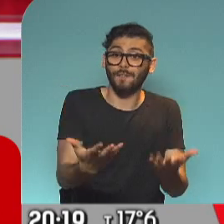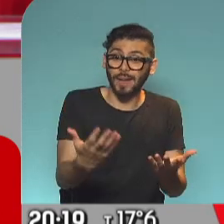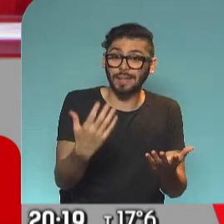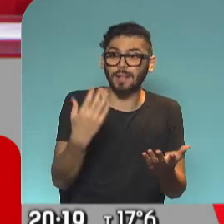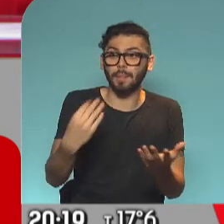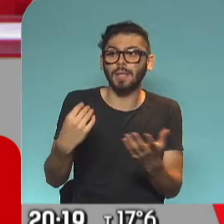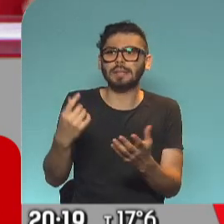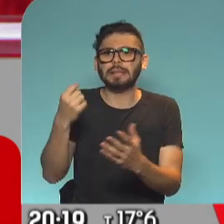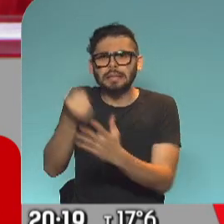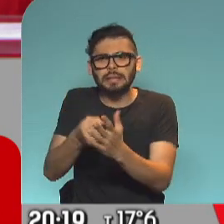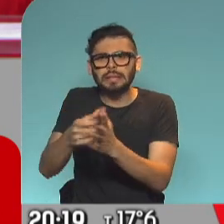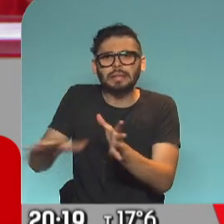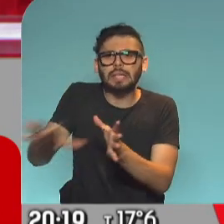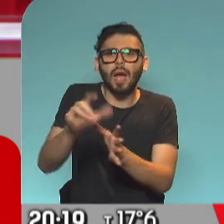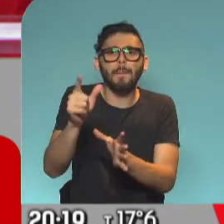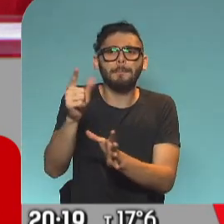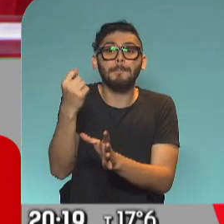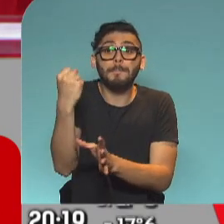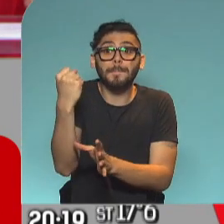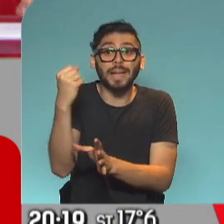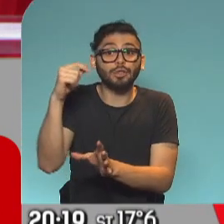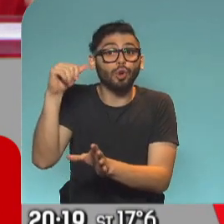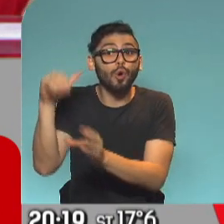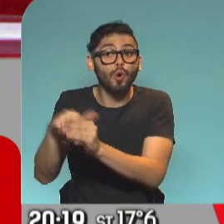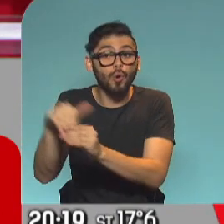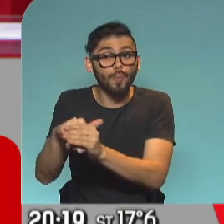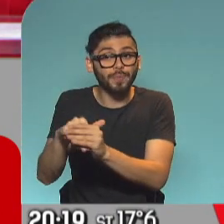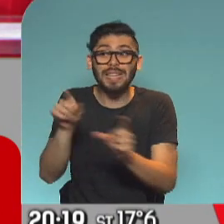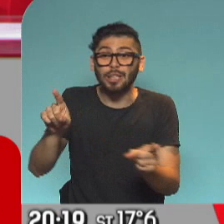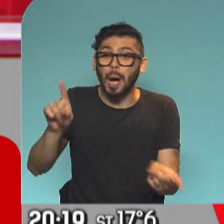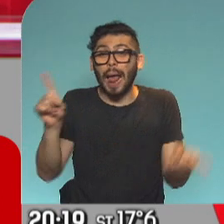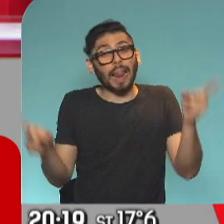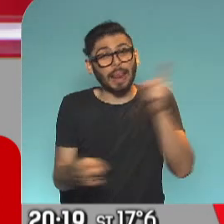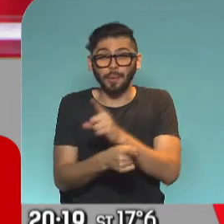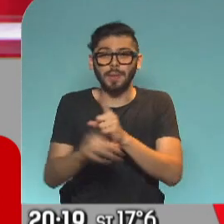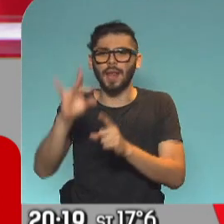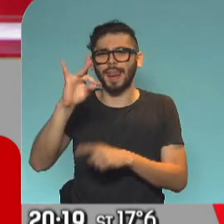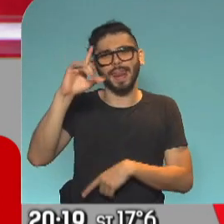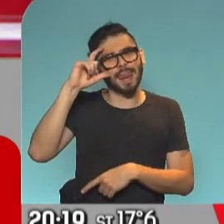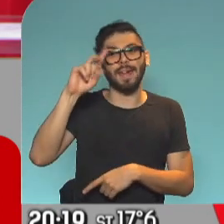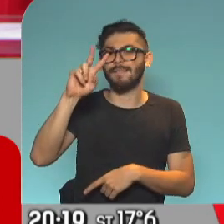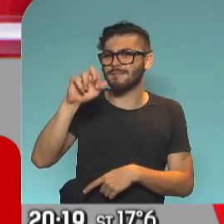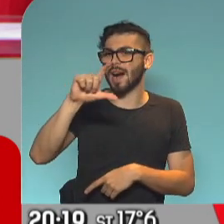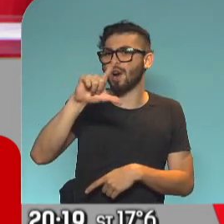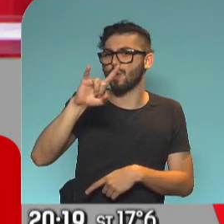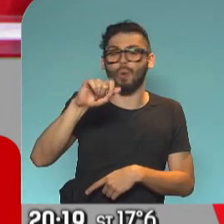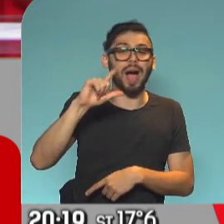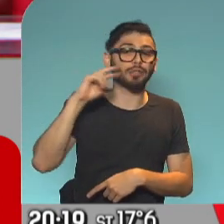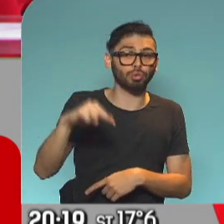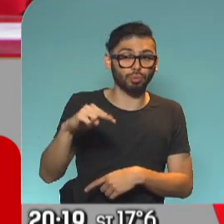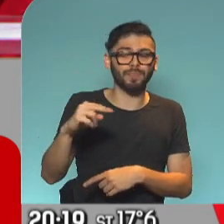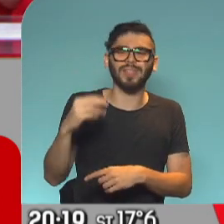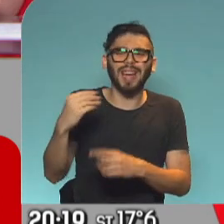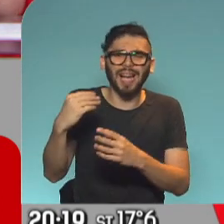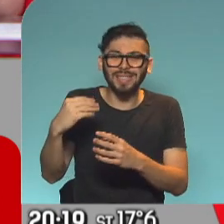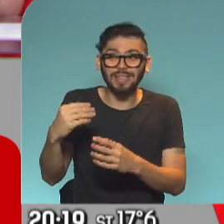plazo. En contraposición con la devaluación. ¿Por qué? Porque la devaluación, lisa y llanamente, lo decía recién bien Ariel y lo vuelvo a decir,